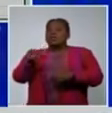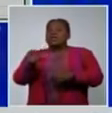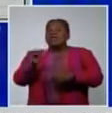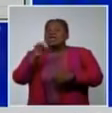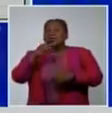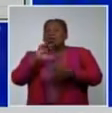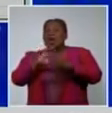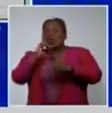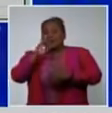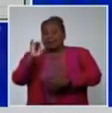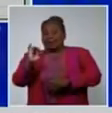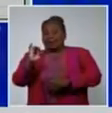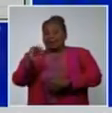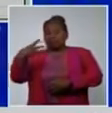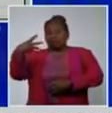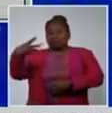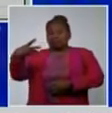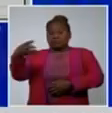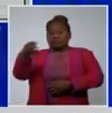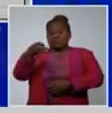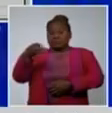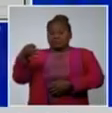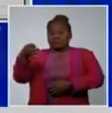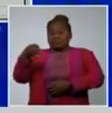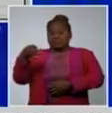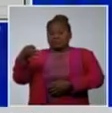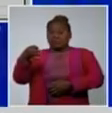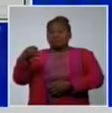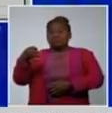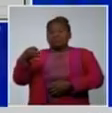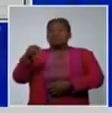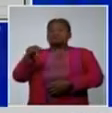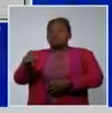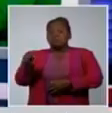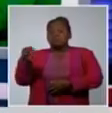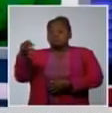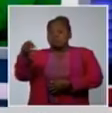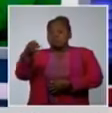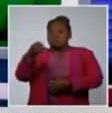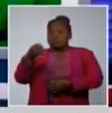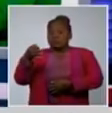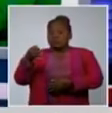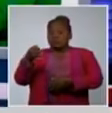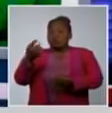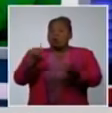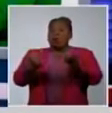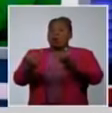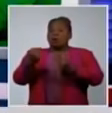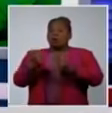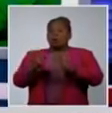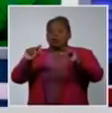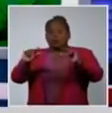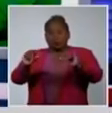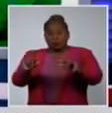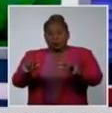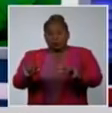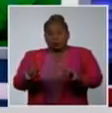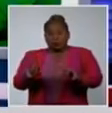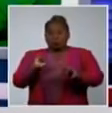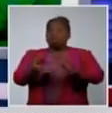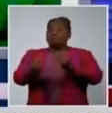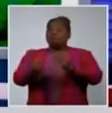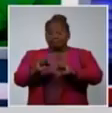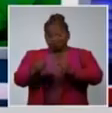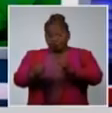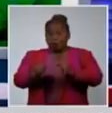en el territorio y el negro en este caso contra la candela